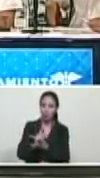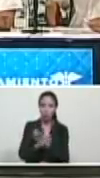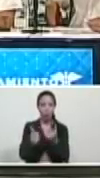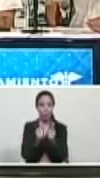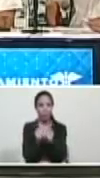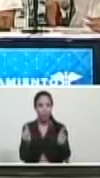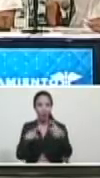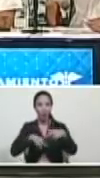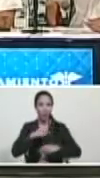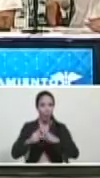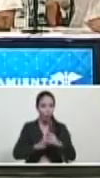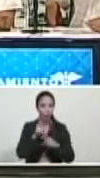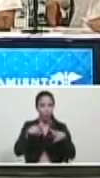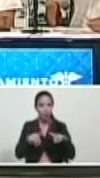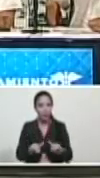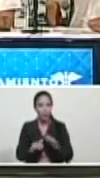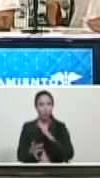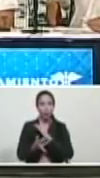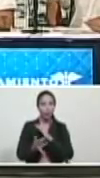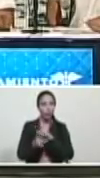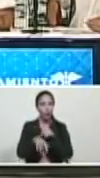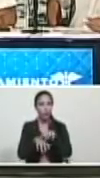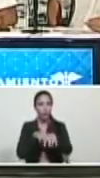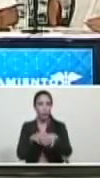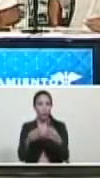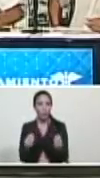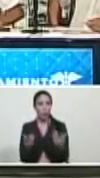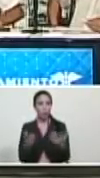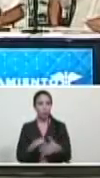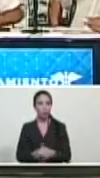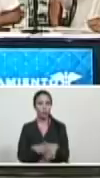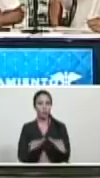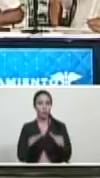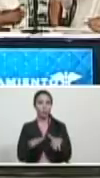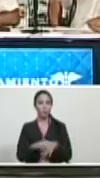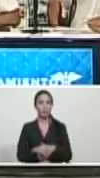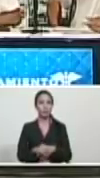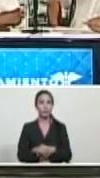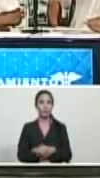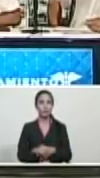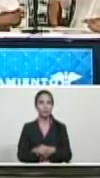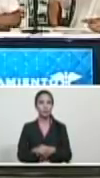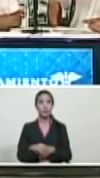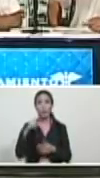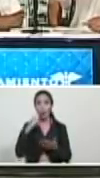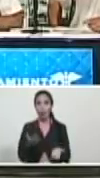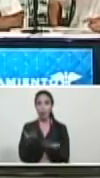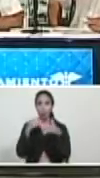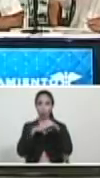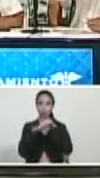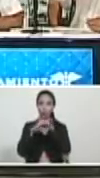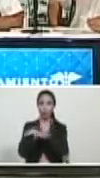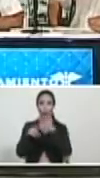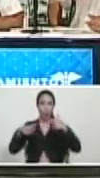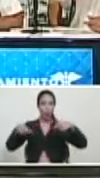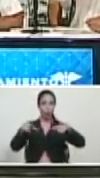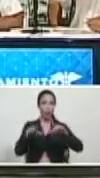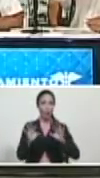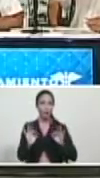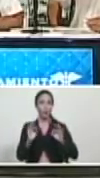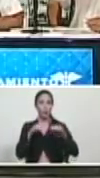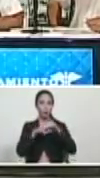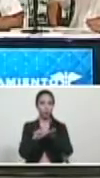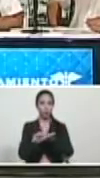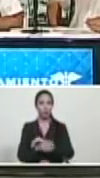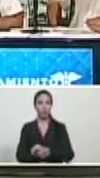industrial, tecnológica, farmacéutica, una tremenda maquinaria. Y en estos almacenes robotizados que se